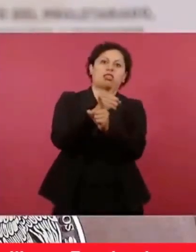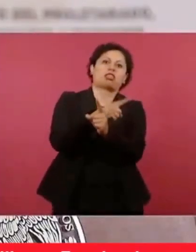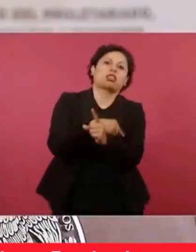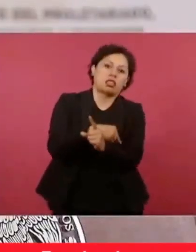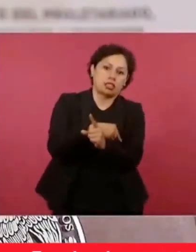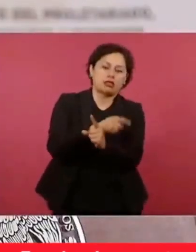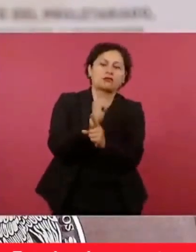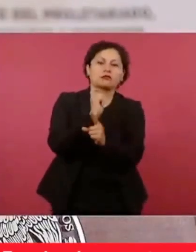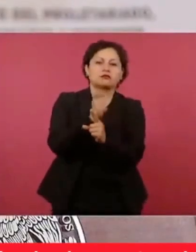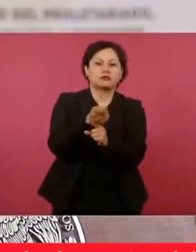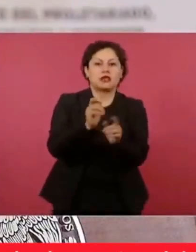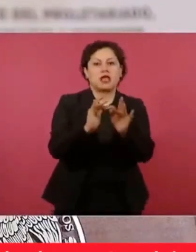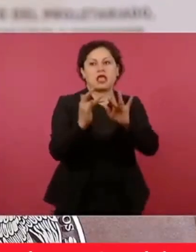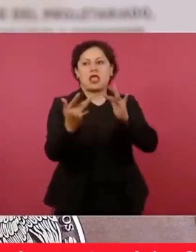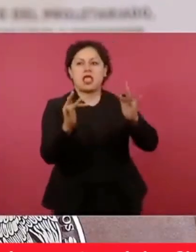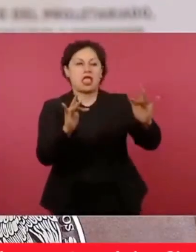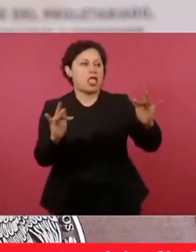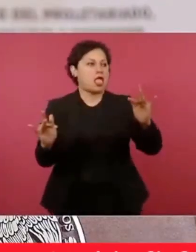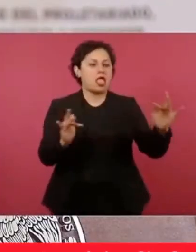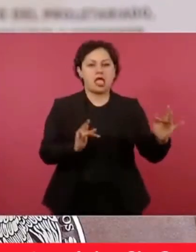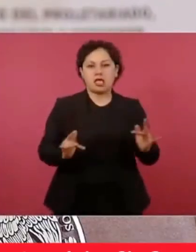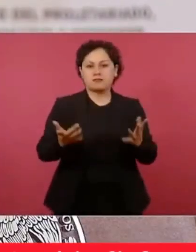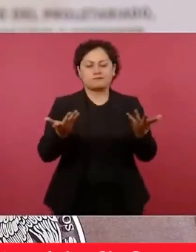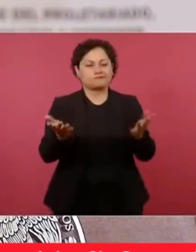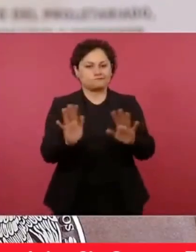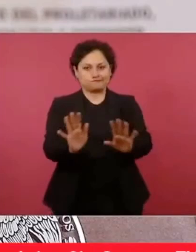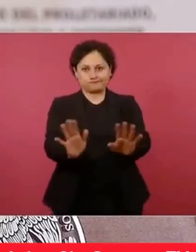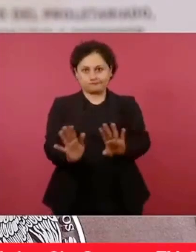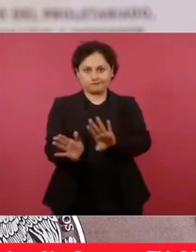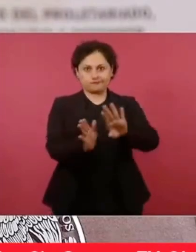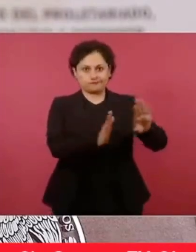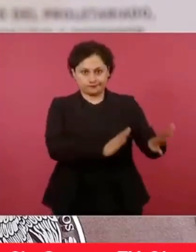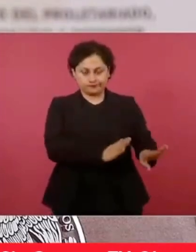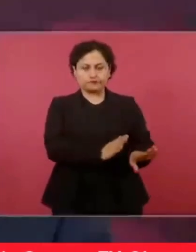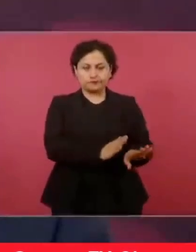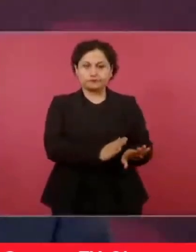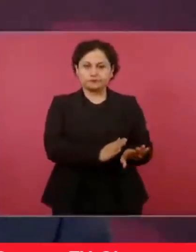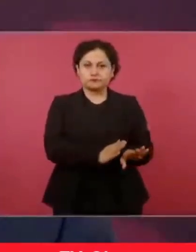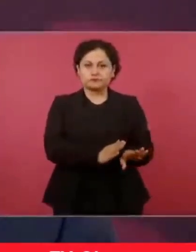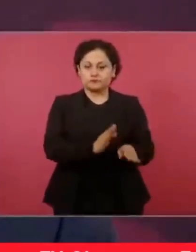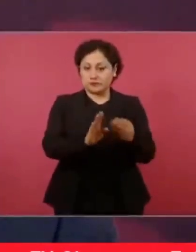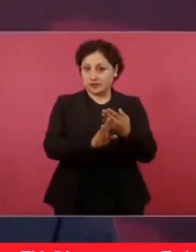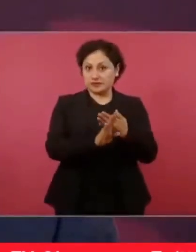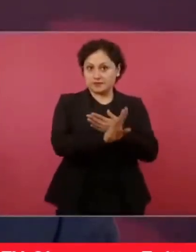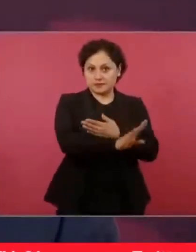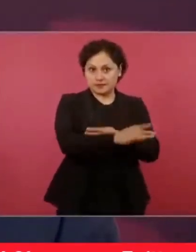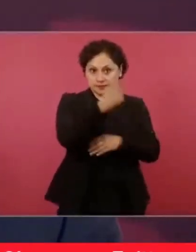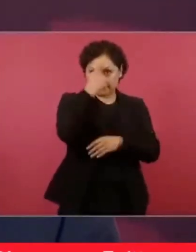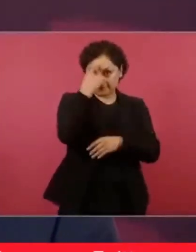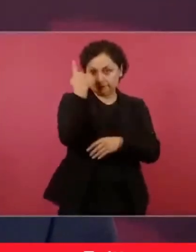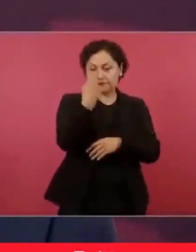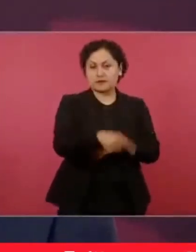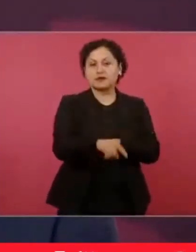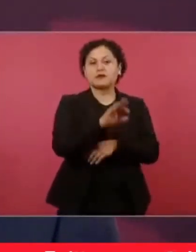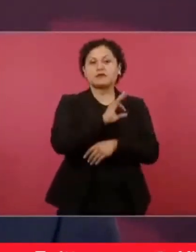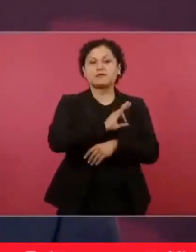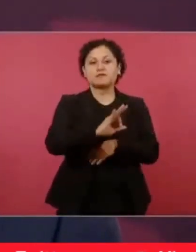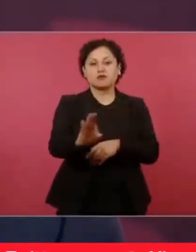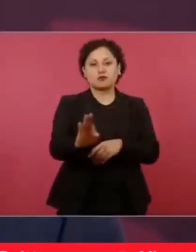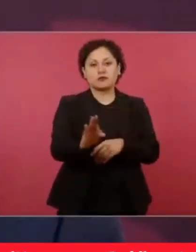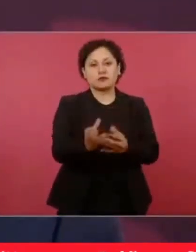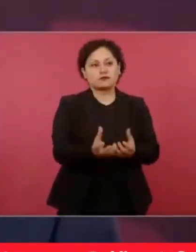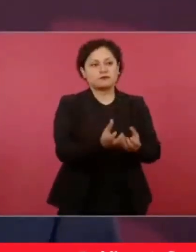manera descontrolada centrales generadoras y por ende usuarios hasta poder evolucionar a un disturbio,